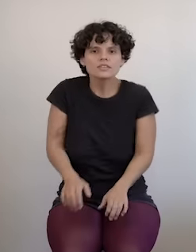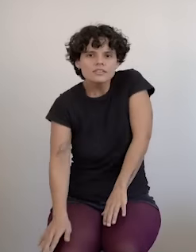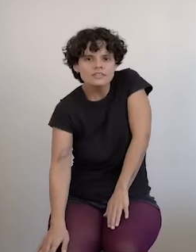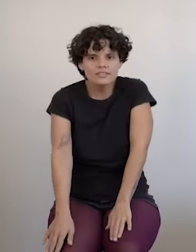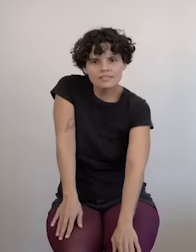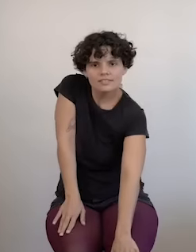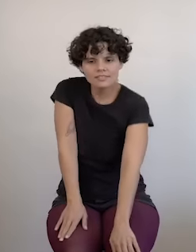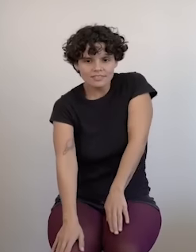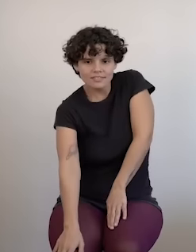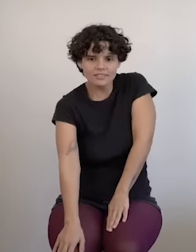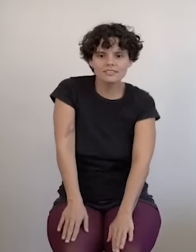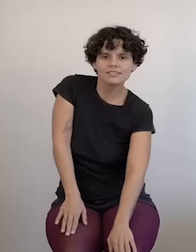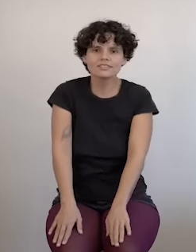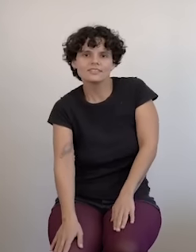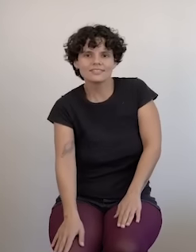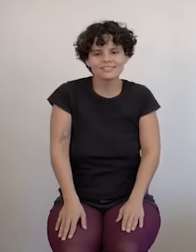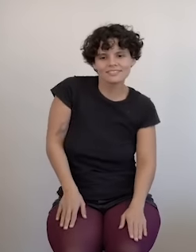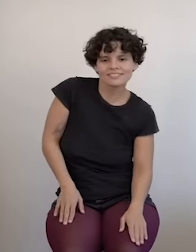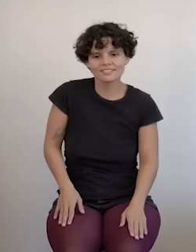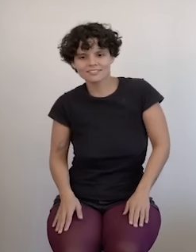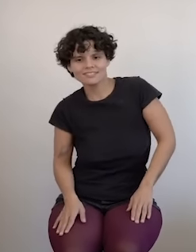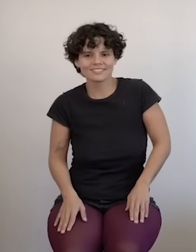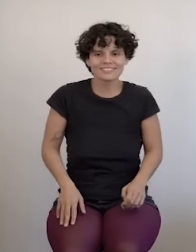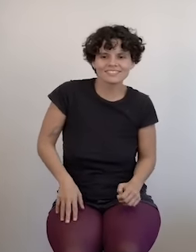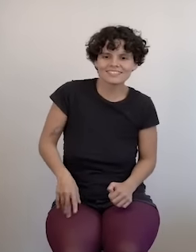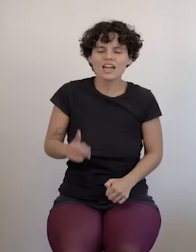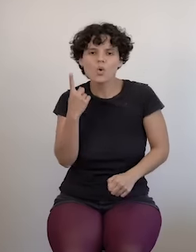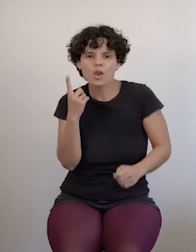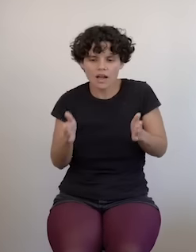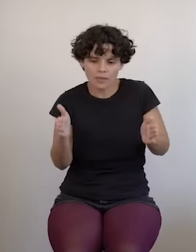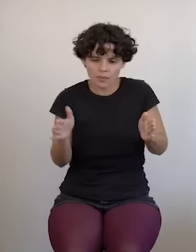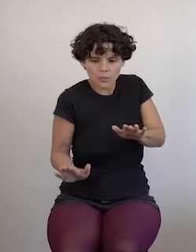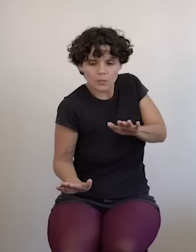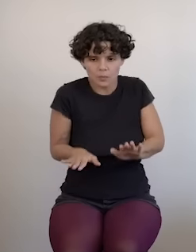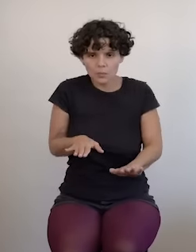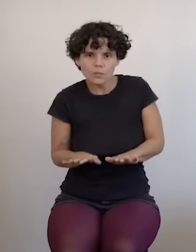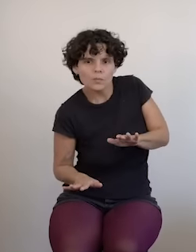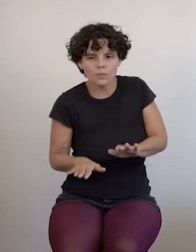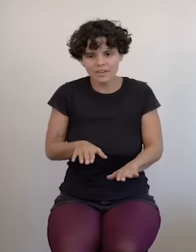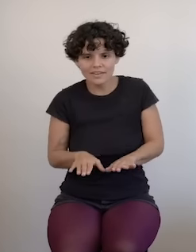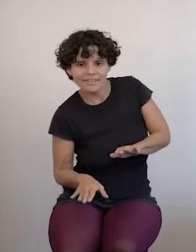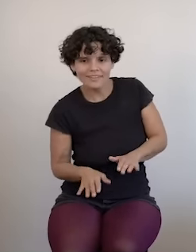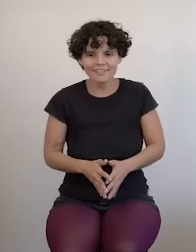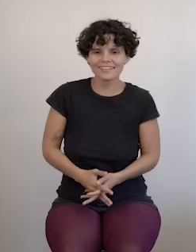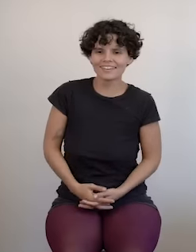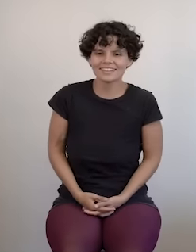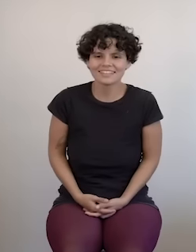te hago la del cojo, te hago la del cojo. La del cojo, bueno, el cojo. Ahí te hago, en una baldosa, en la del cojo.